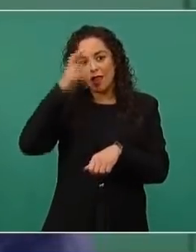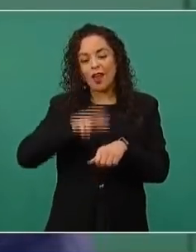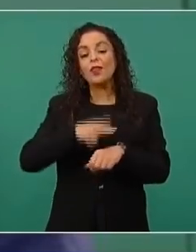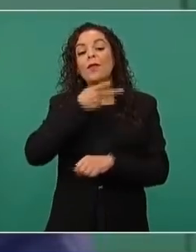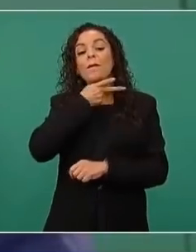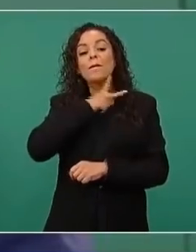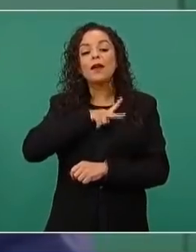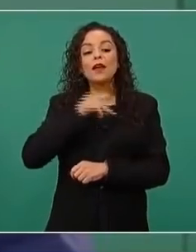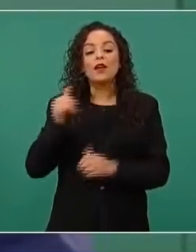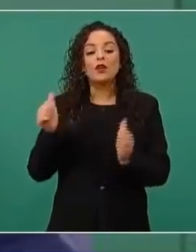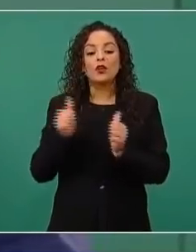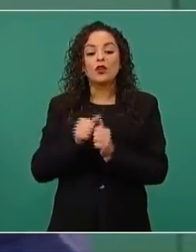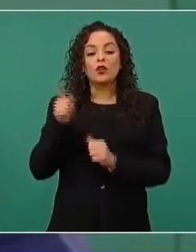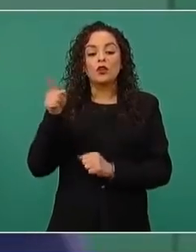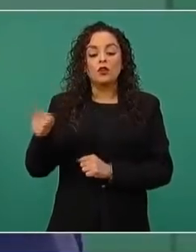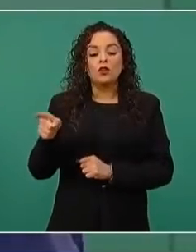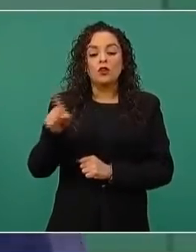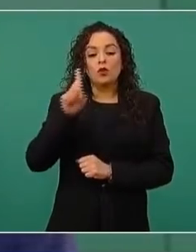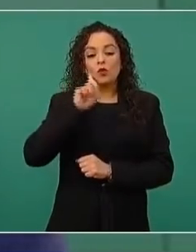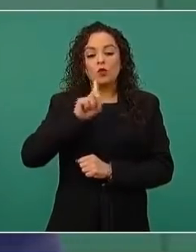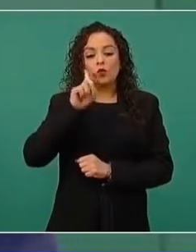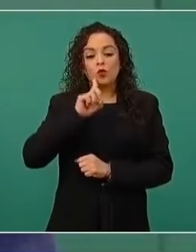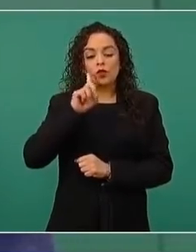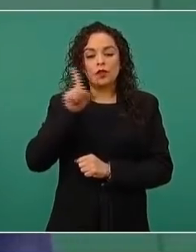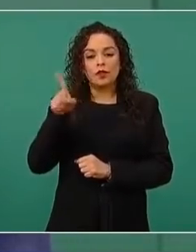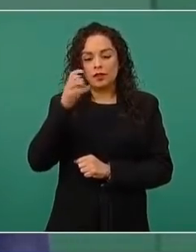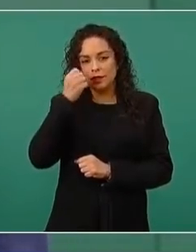con la secretaria de